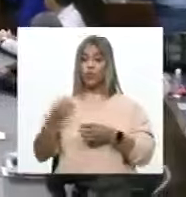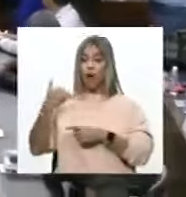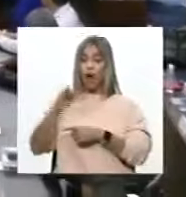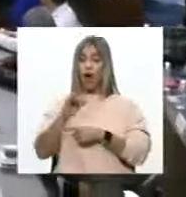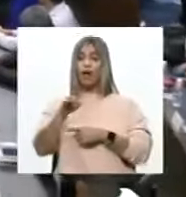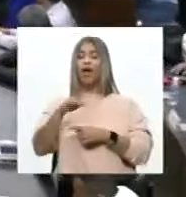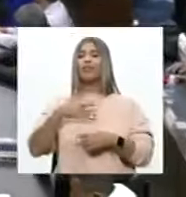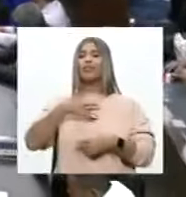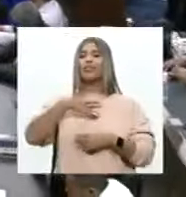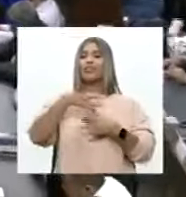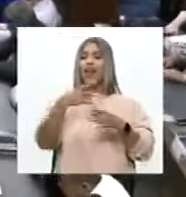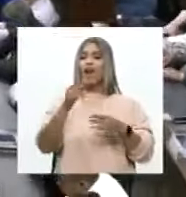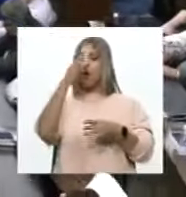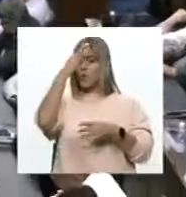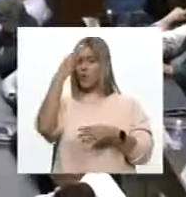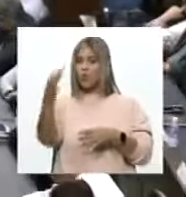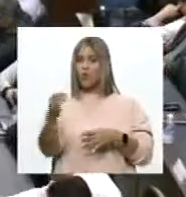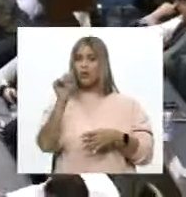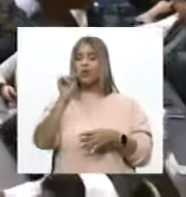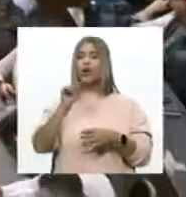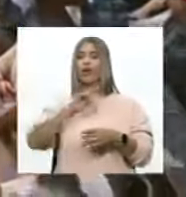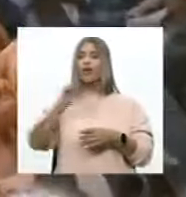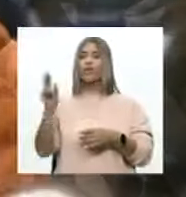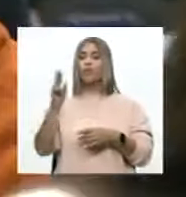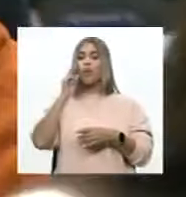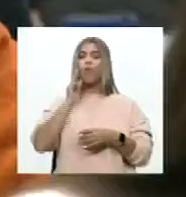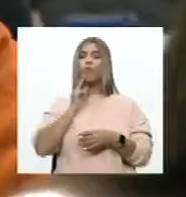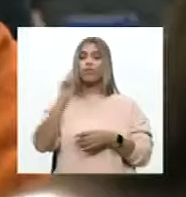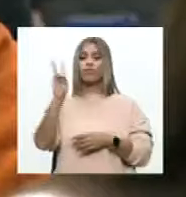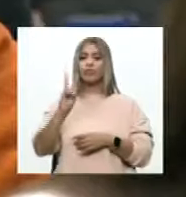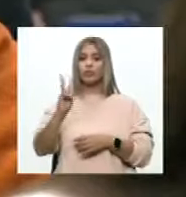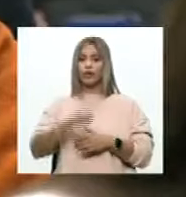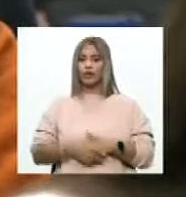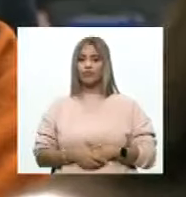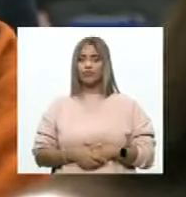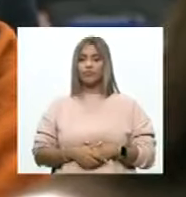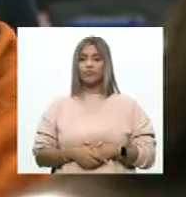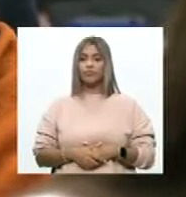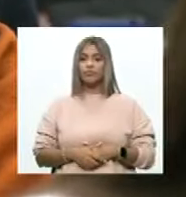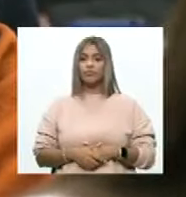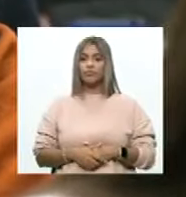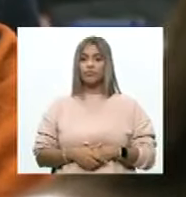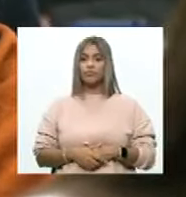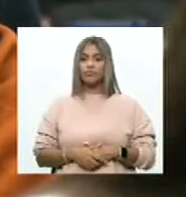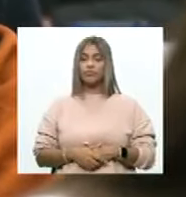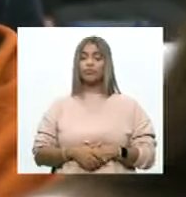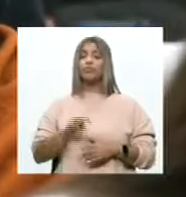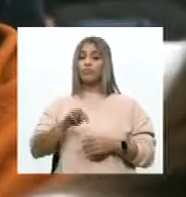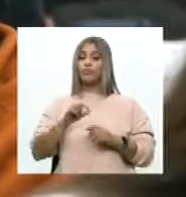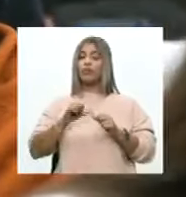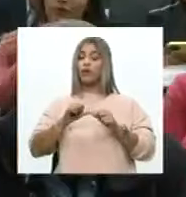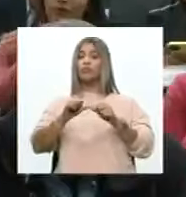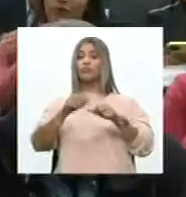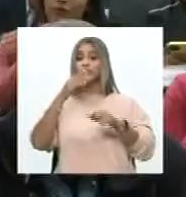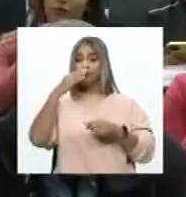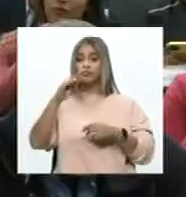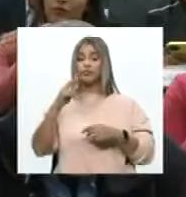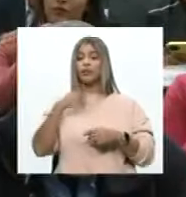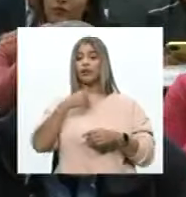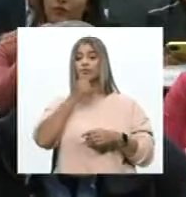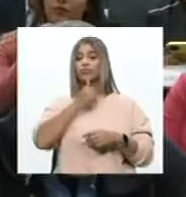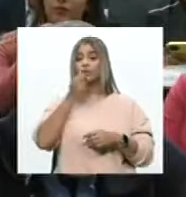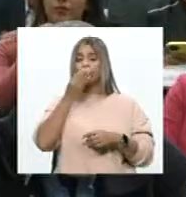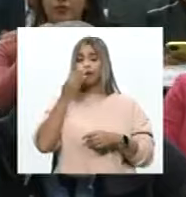un interés único y es la República Bolivariana de Venezuela. Sigue vigente la resistencia indígena